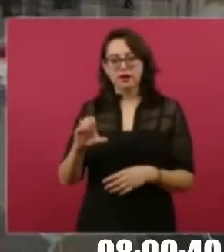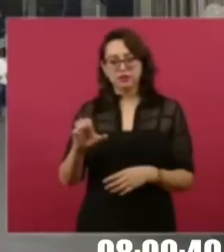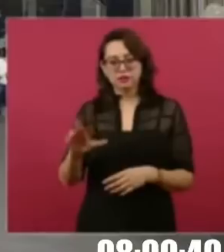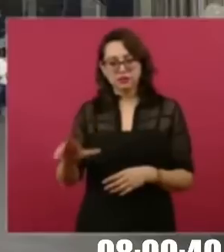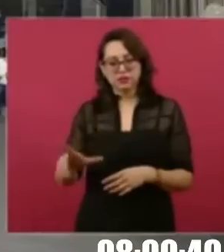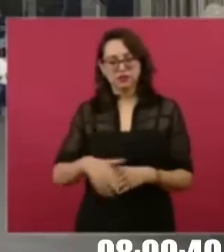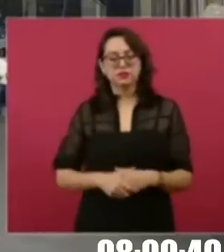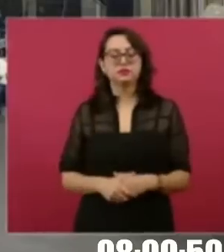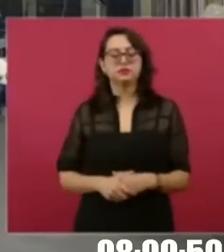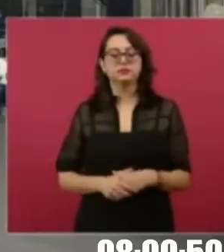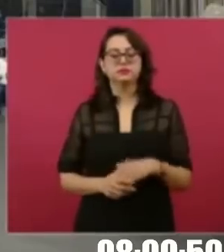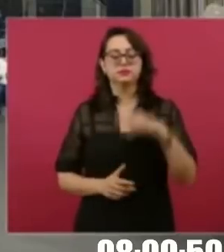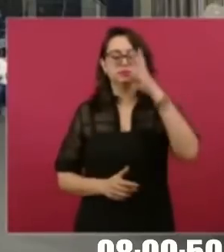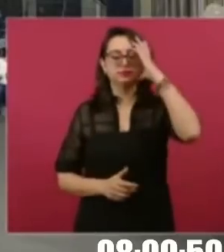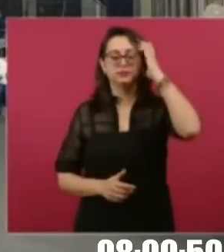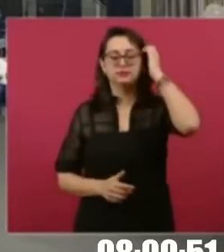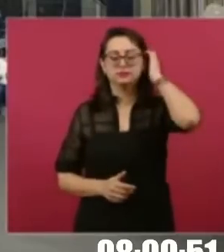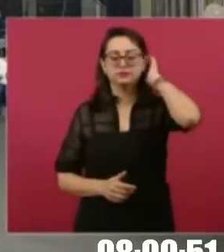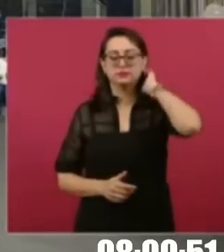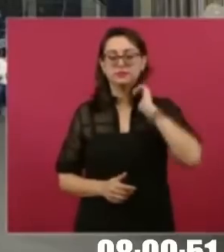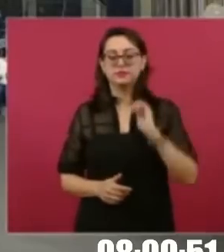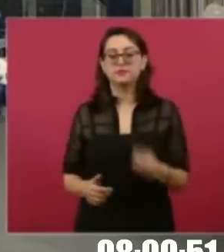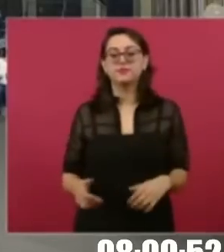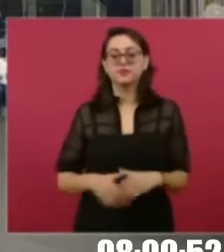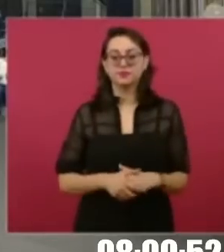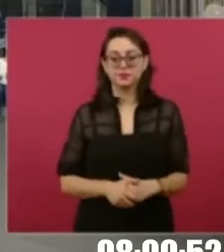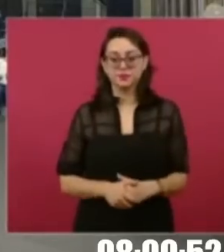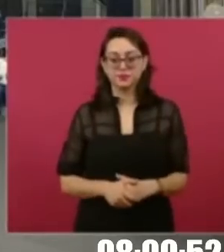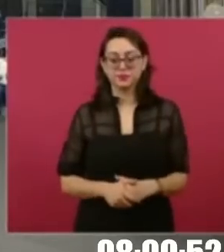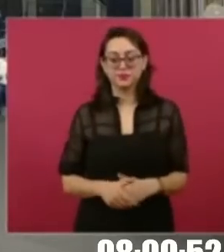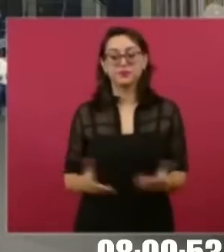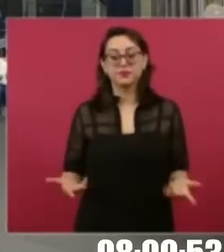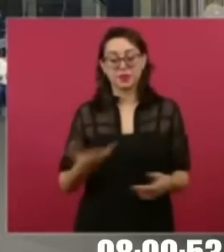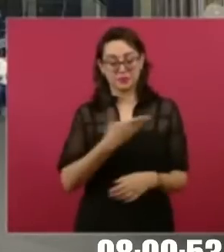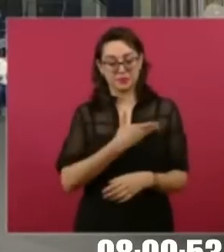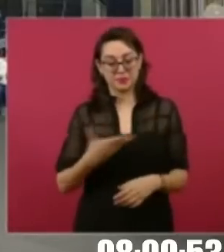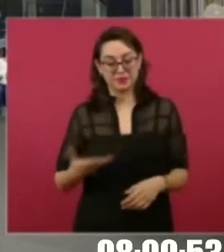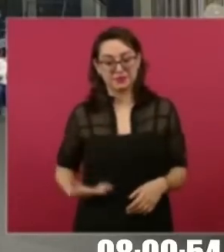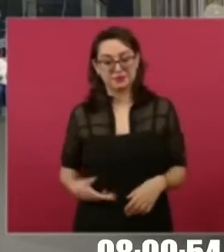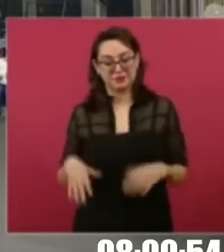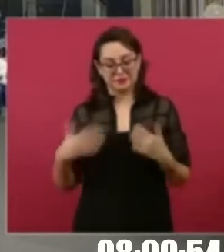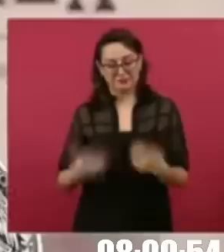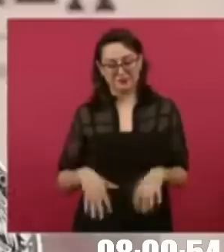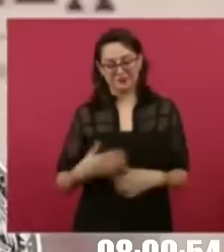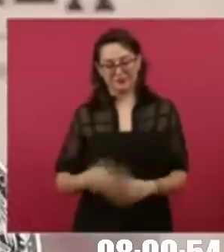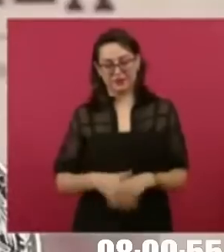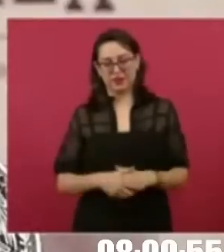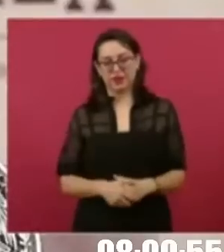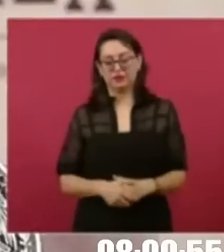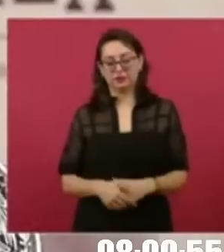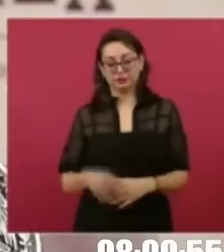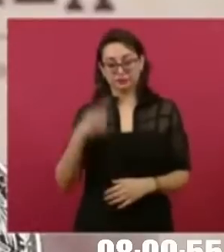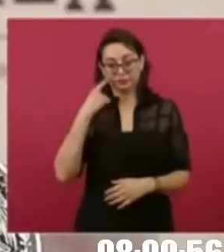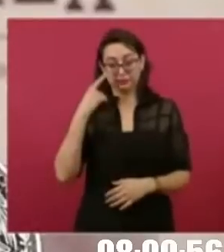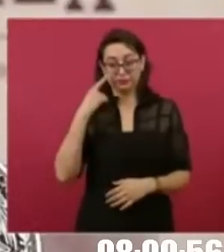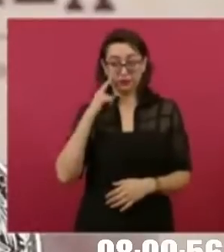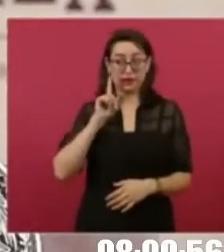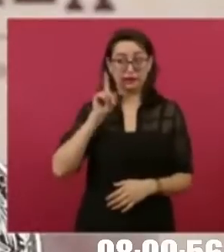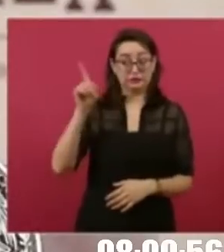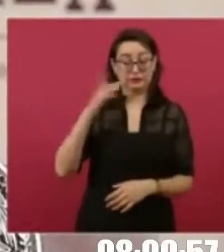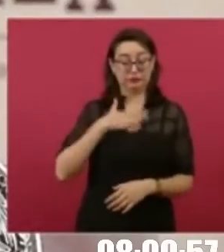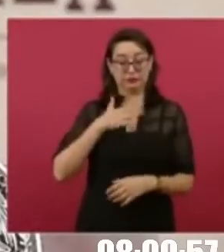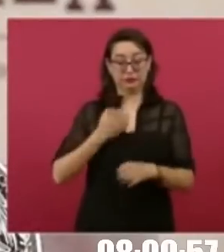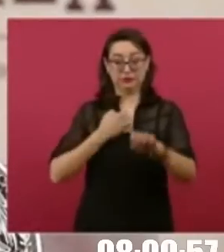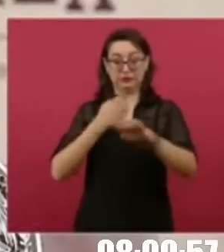gracias señor presidente Yo vengo del Desierto cargadito de mensajes pero primero quiero